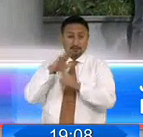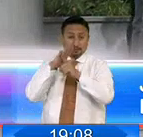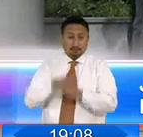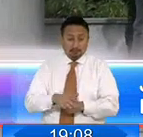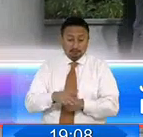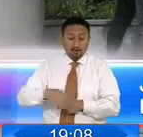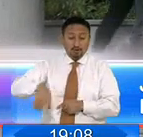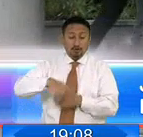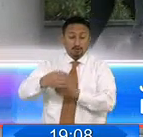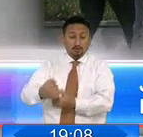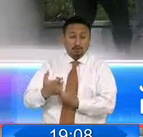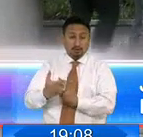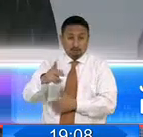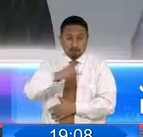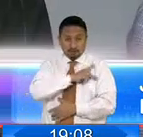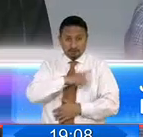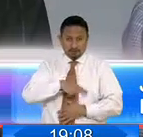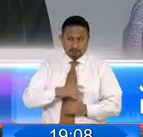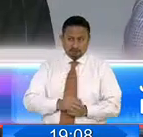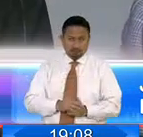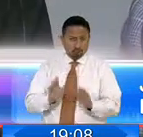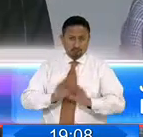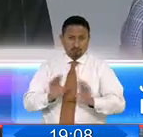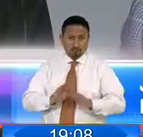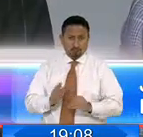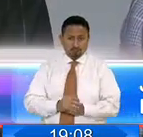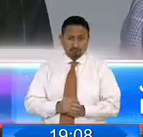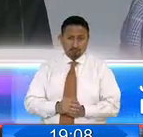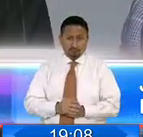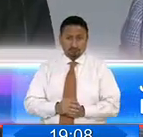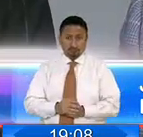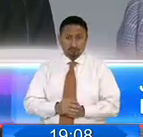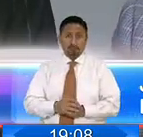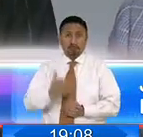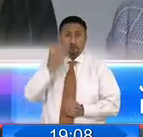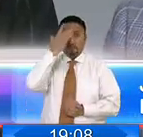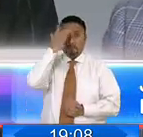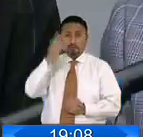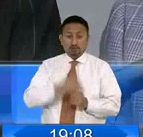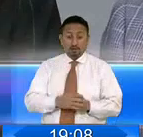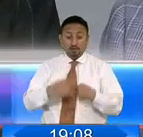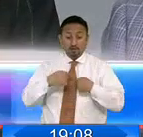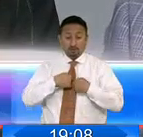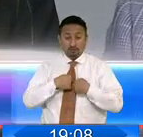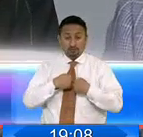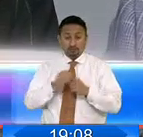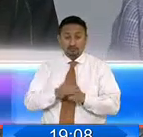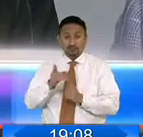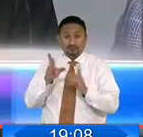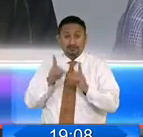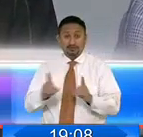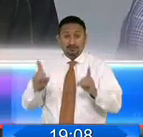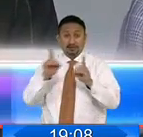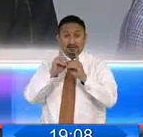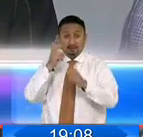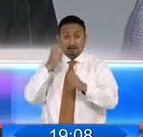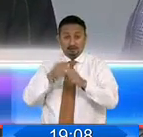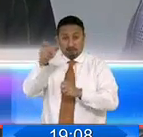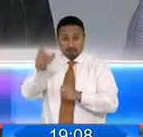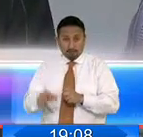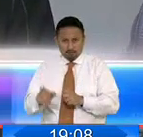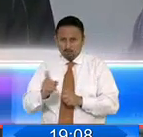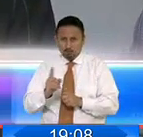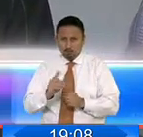reserva de información personal en este caso consideramos que no porque nosotros no estamos accediendo a datos específicos de ningún